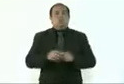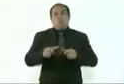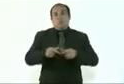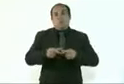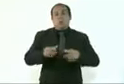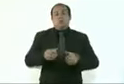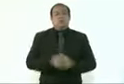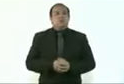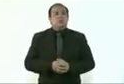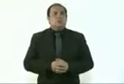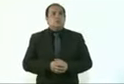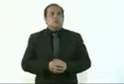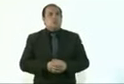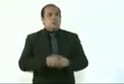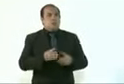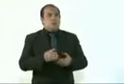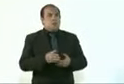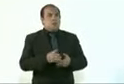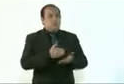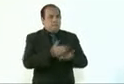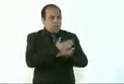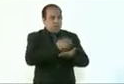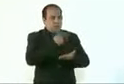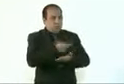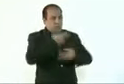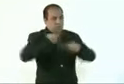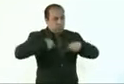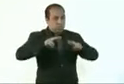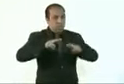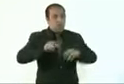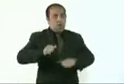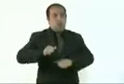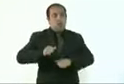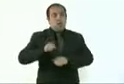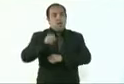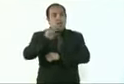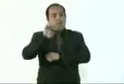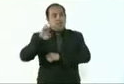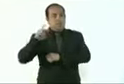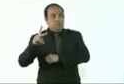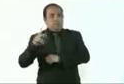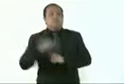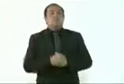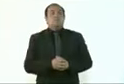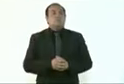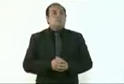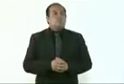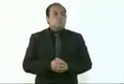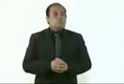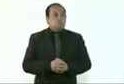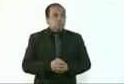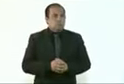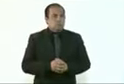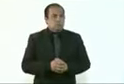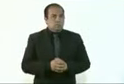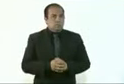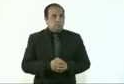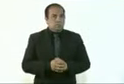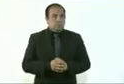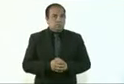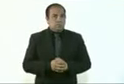me permite, quisiera preguntarle al representante de la Autoridad Federal Educativa. En el caso de